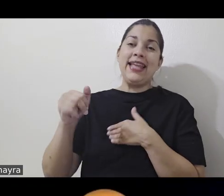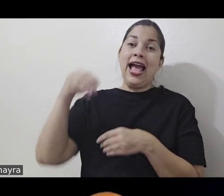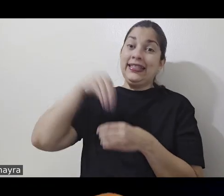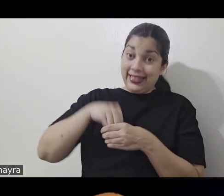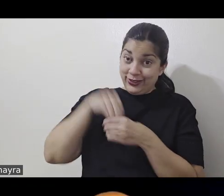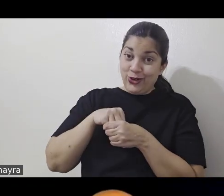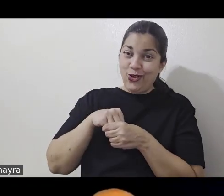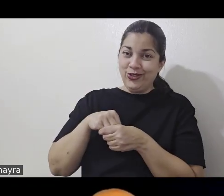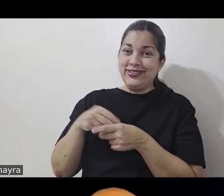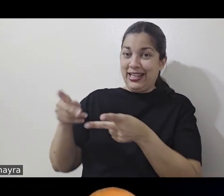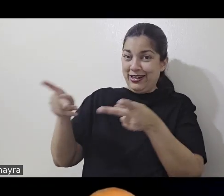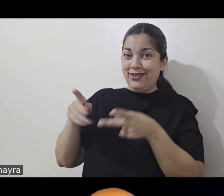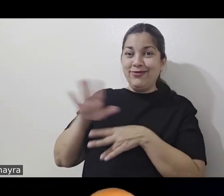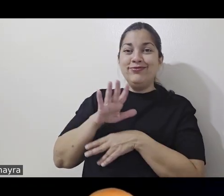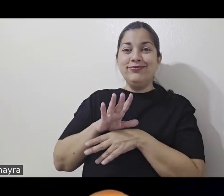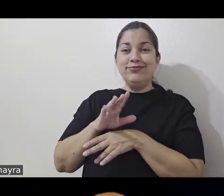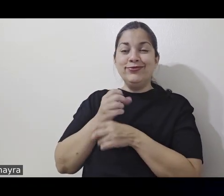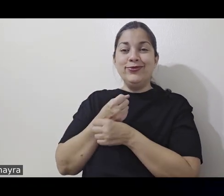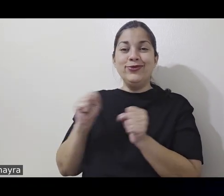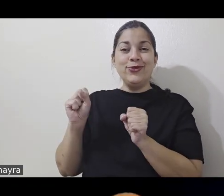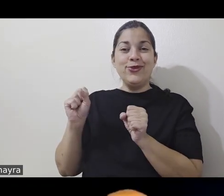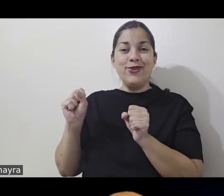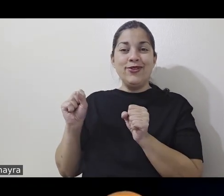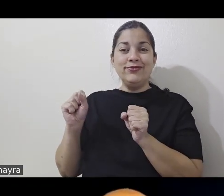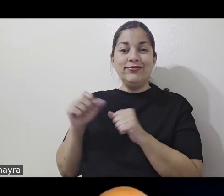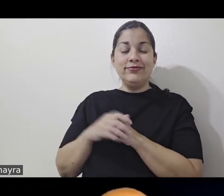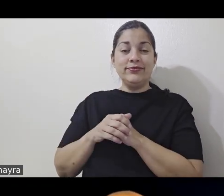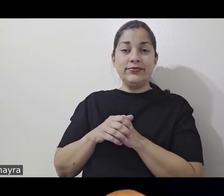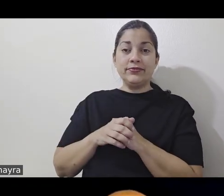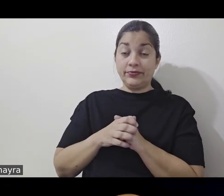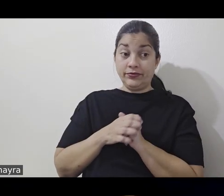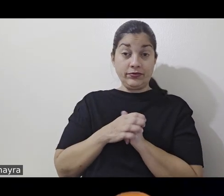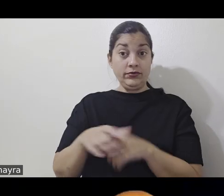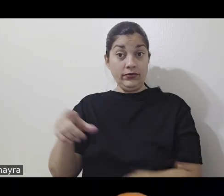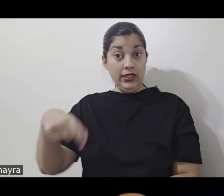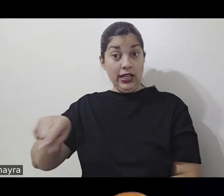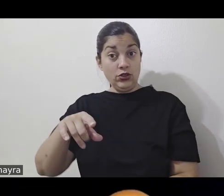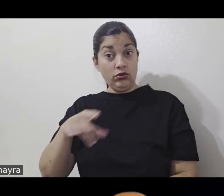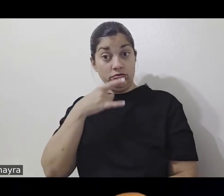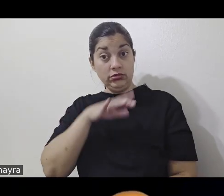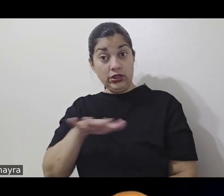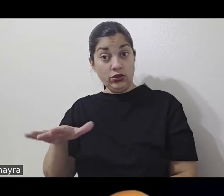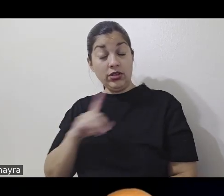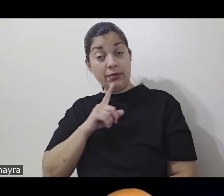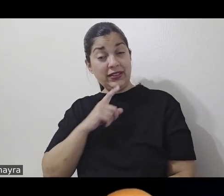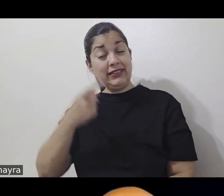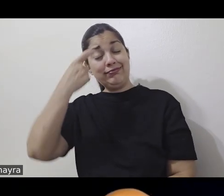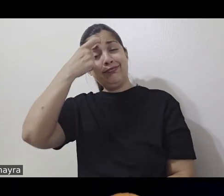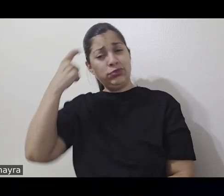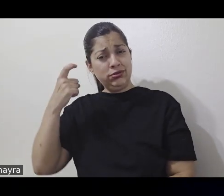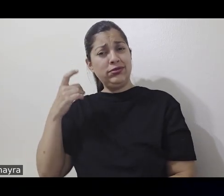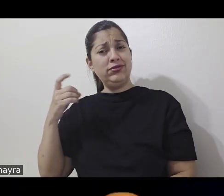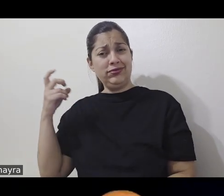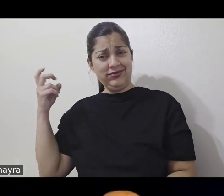refugio. Ya habían perdido sus casas. Entonces, esos niños, pues en realidad tenían un trauma bien fuerte.